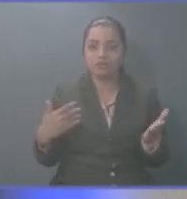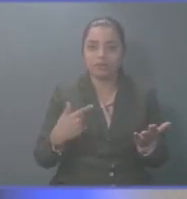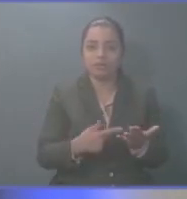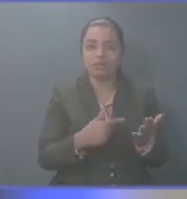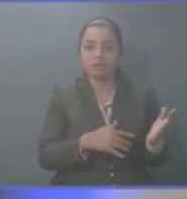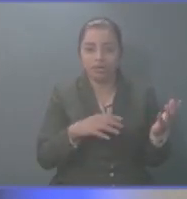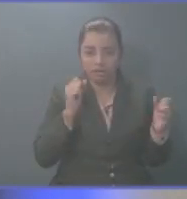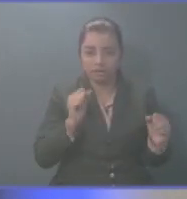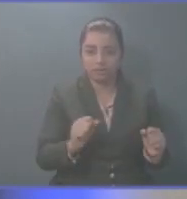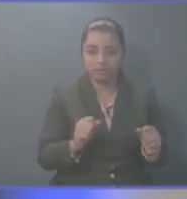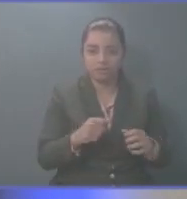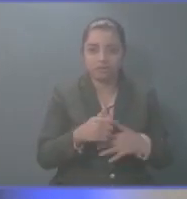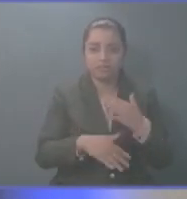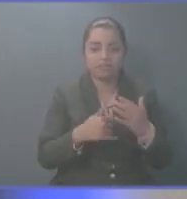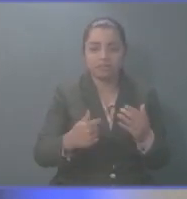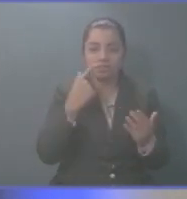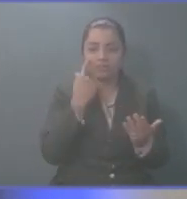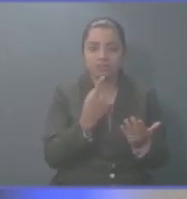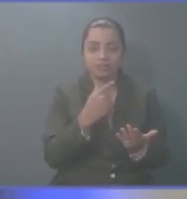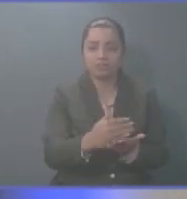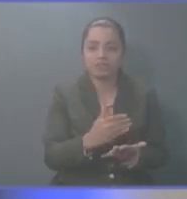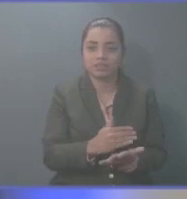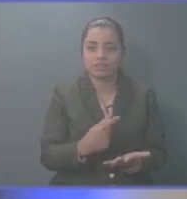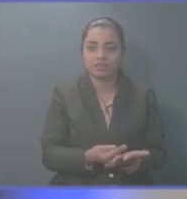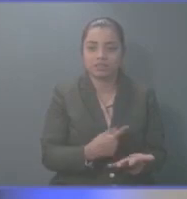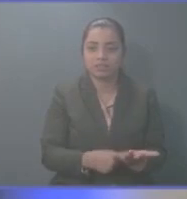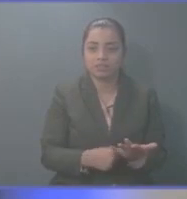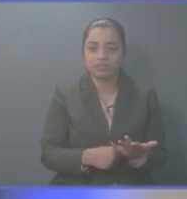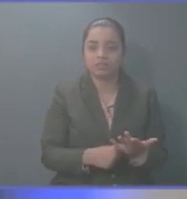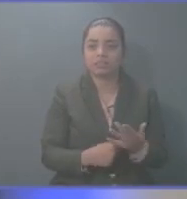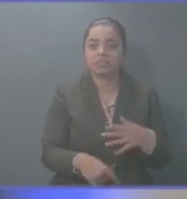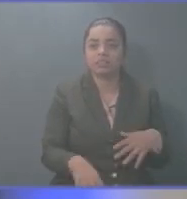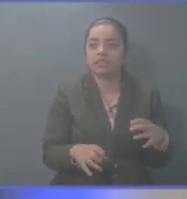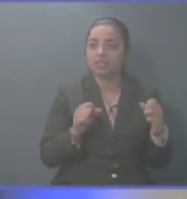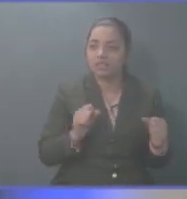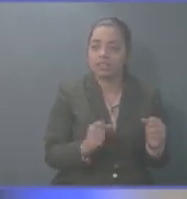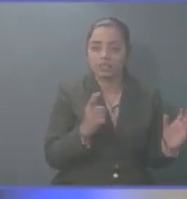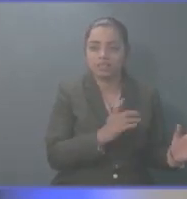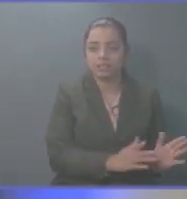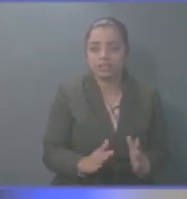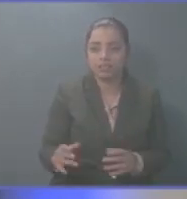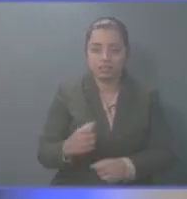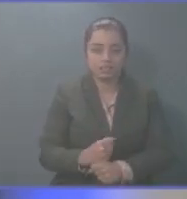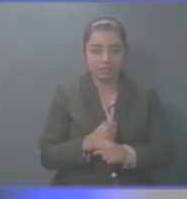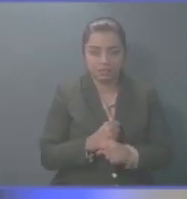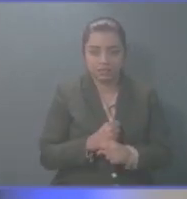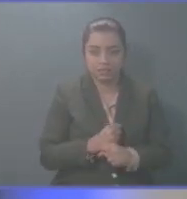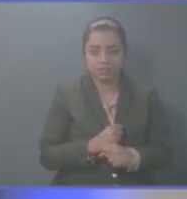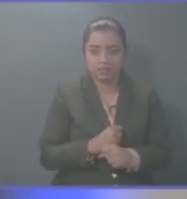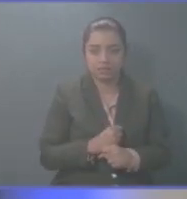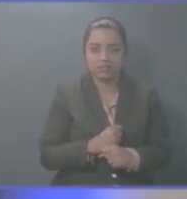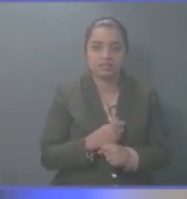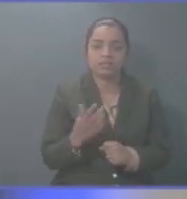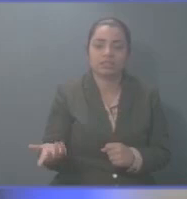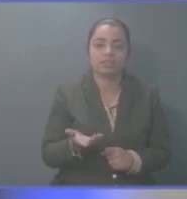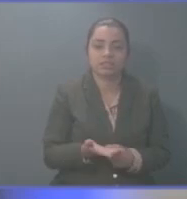el préstamo. Ahora, nosotros hemos pedido, como te digo, uno, que nos presenten el plan de seguridad, que incluye las 7 fases del